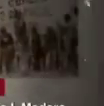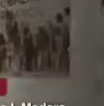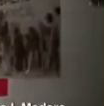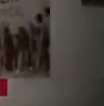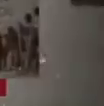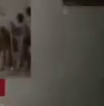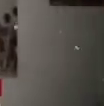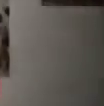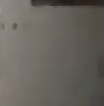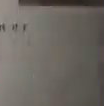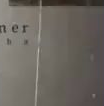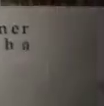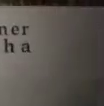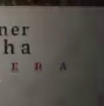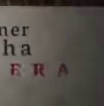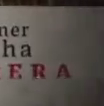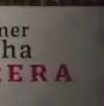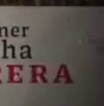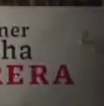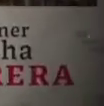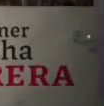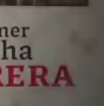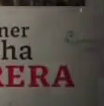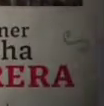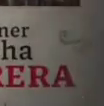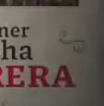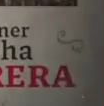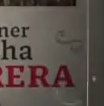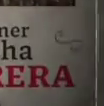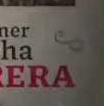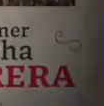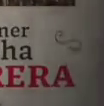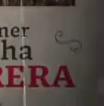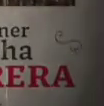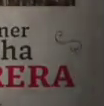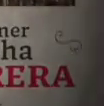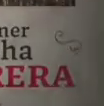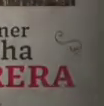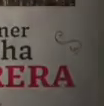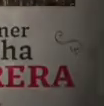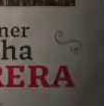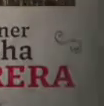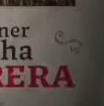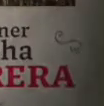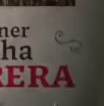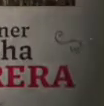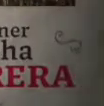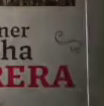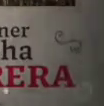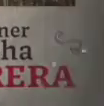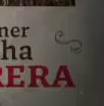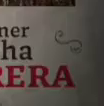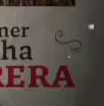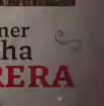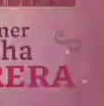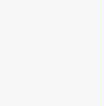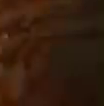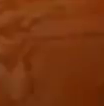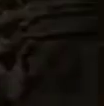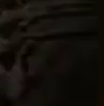I. Madero, se organizó la primera marcha obrera en defensa de los ideales revolucionarios traicionados por Victoriano